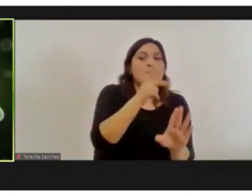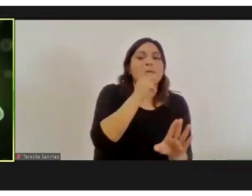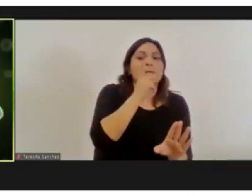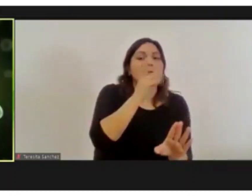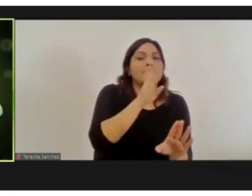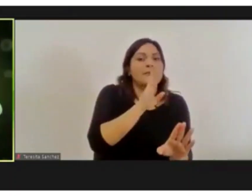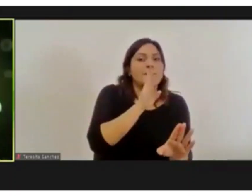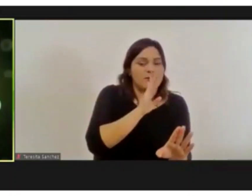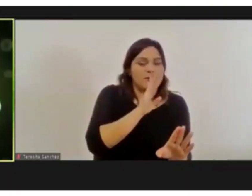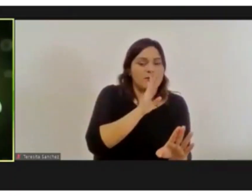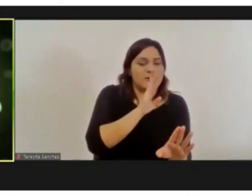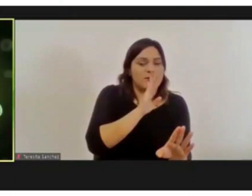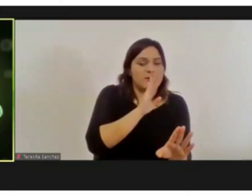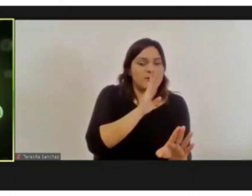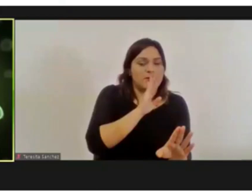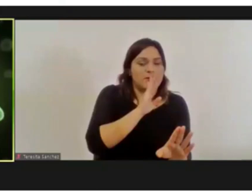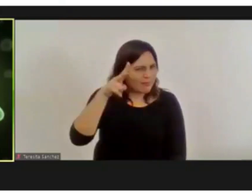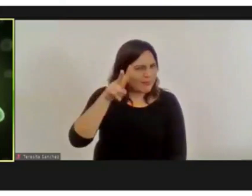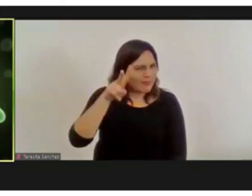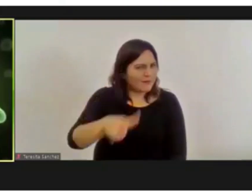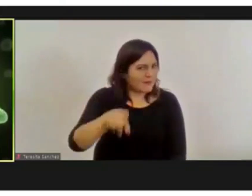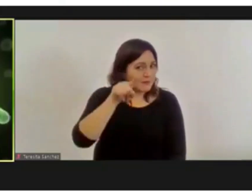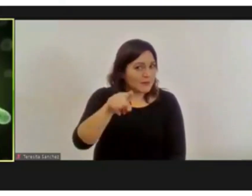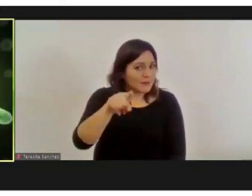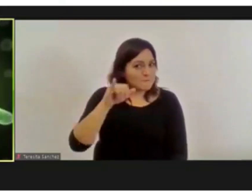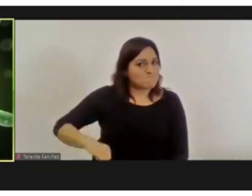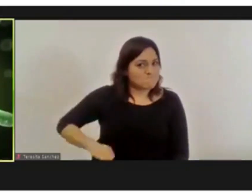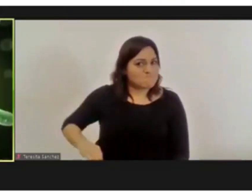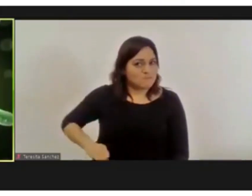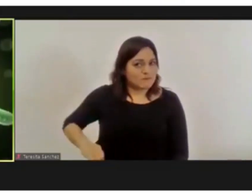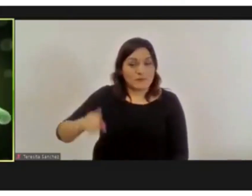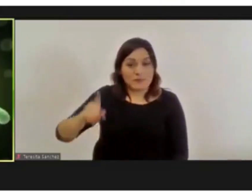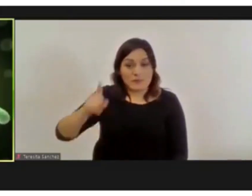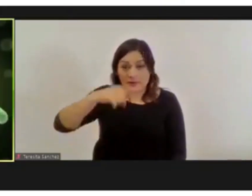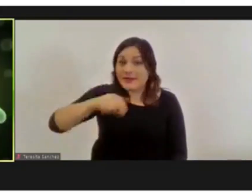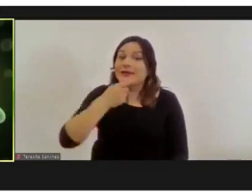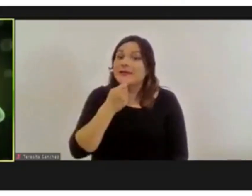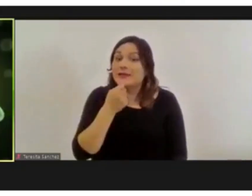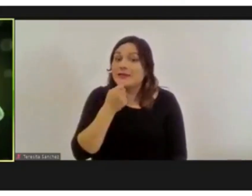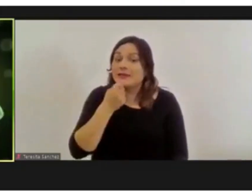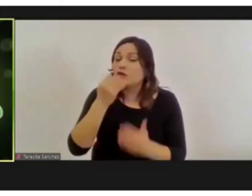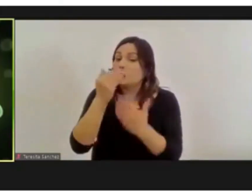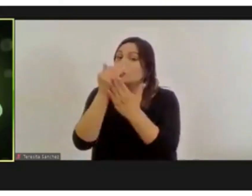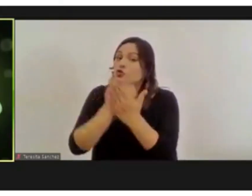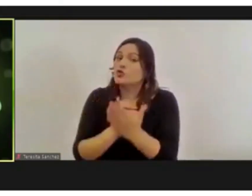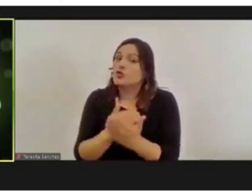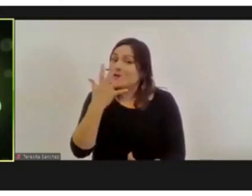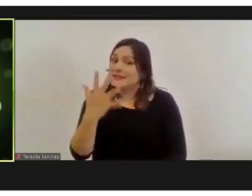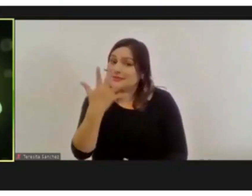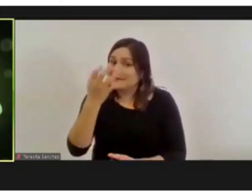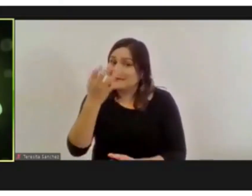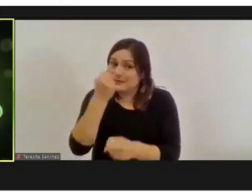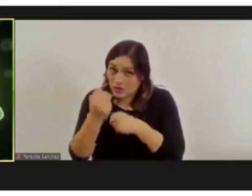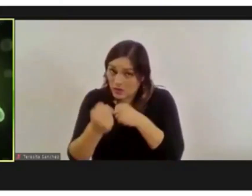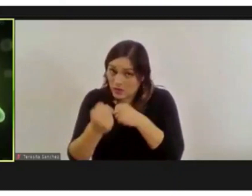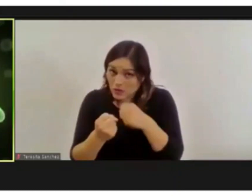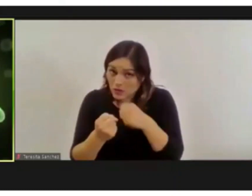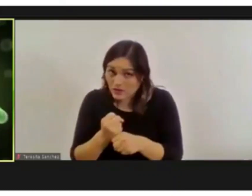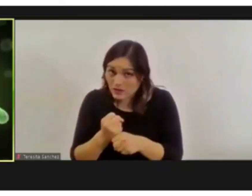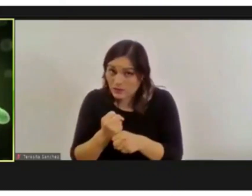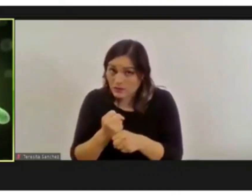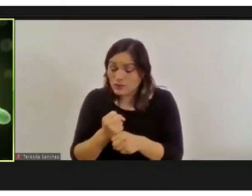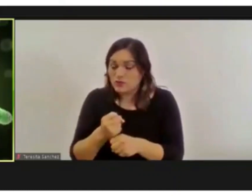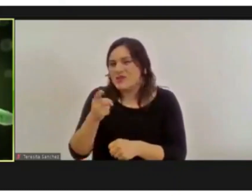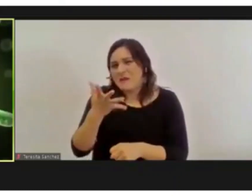La verdad es que está muy interesante. Los niños menores de 5 años tienen entre